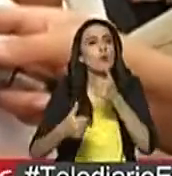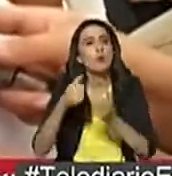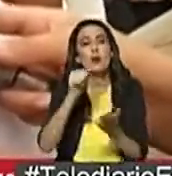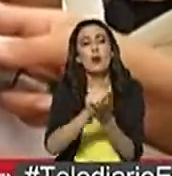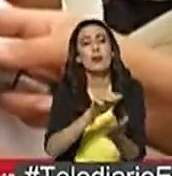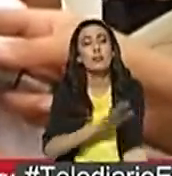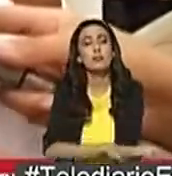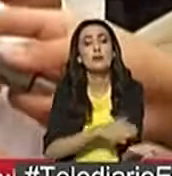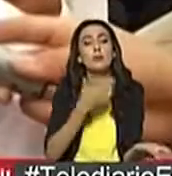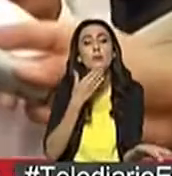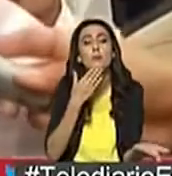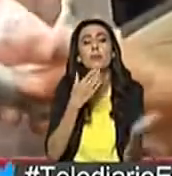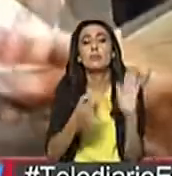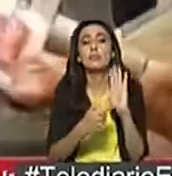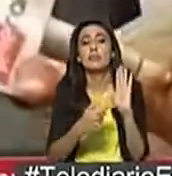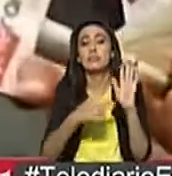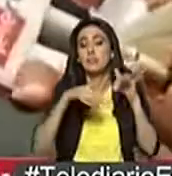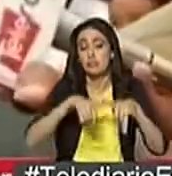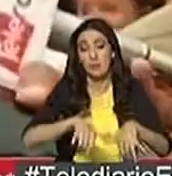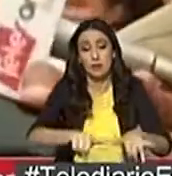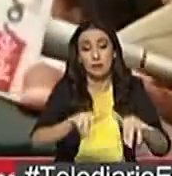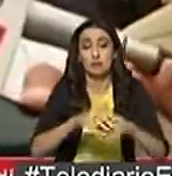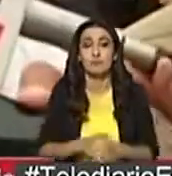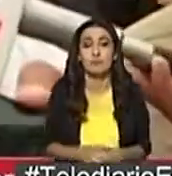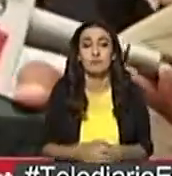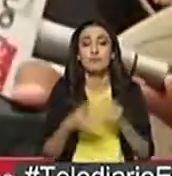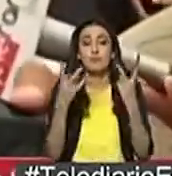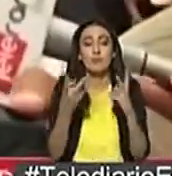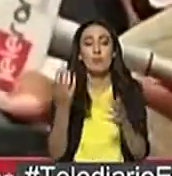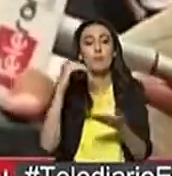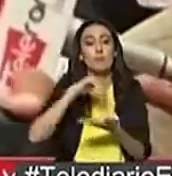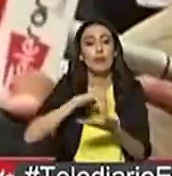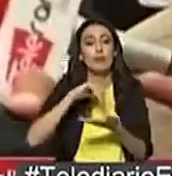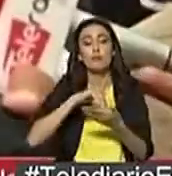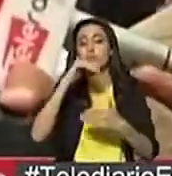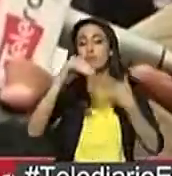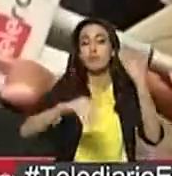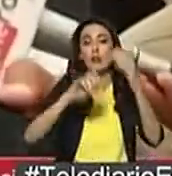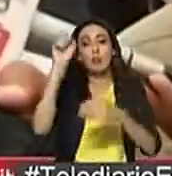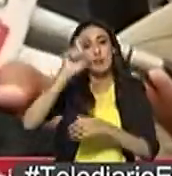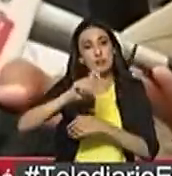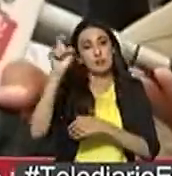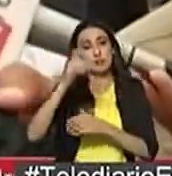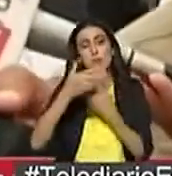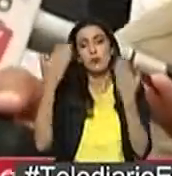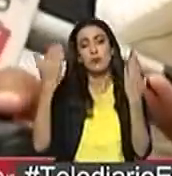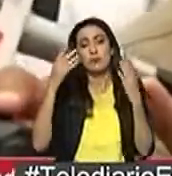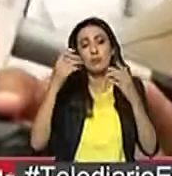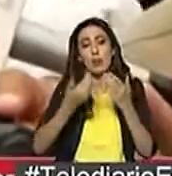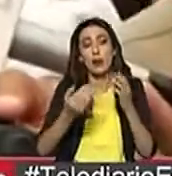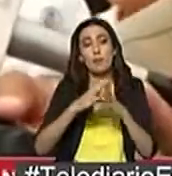La propuesta es el archivo y seguir como estamos. Y también insistir en impuestos que creemos que son necesarios, sobre todo a las grandes